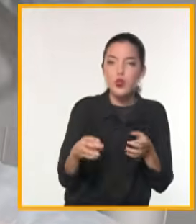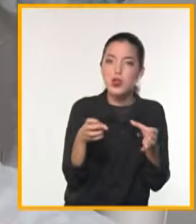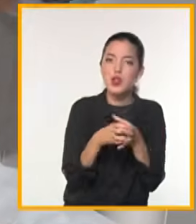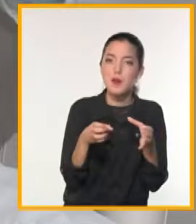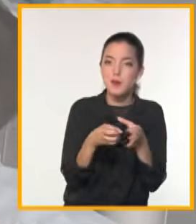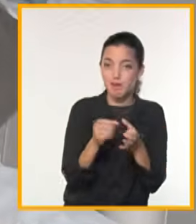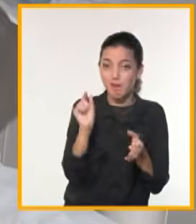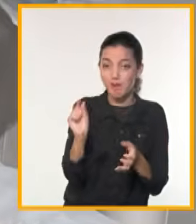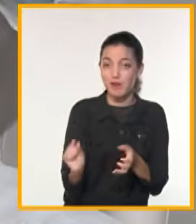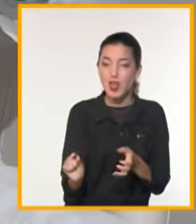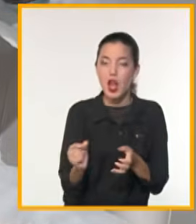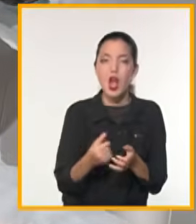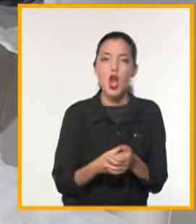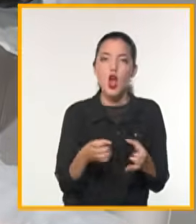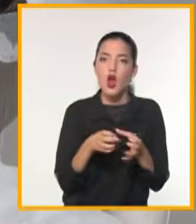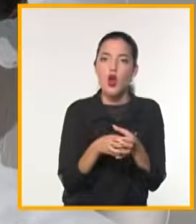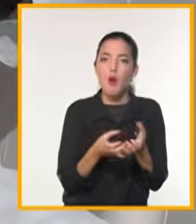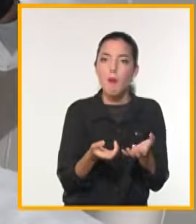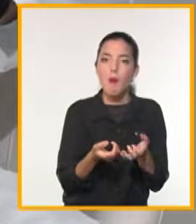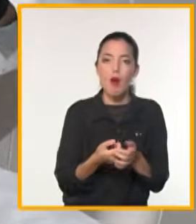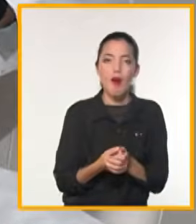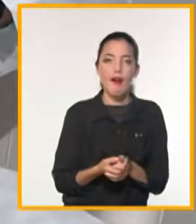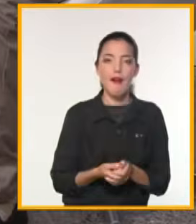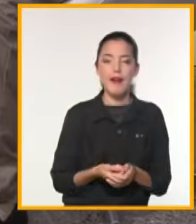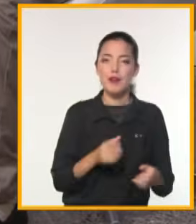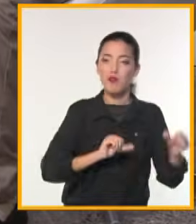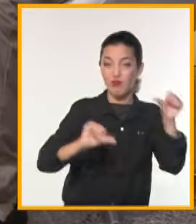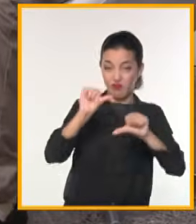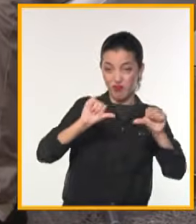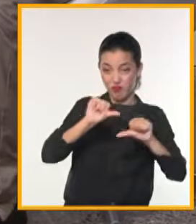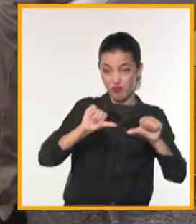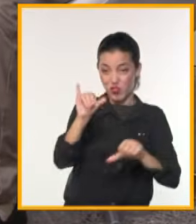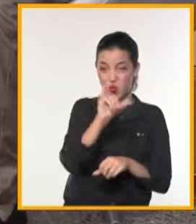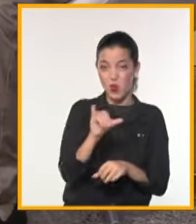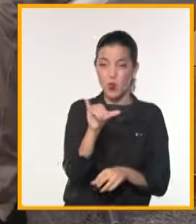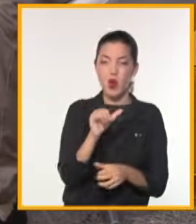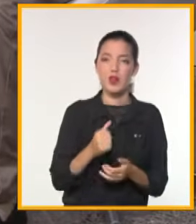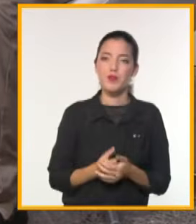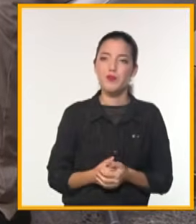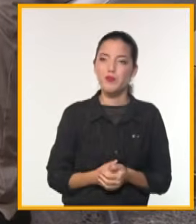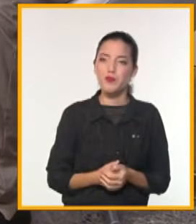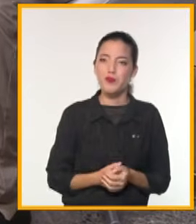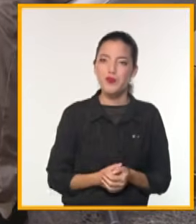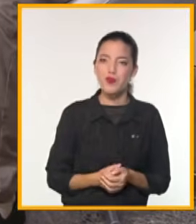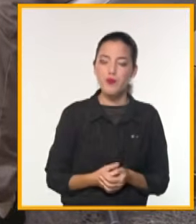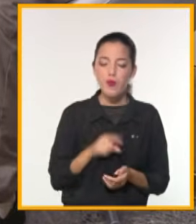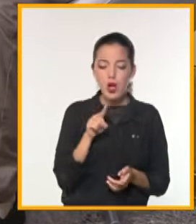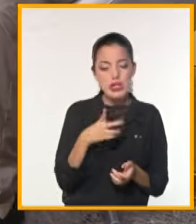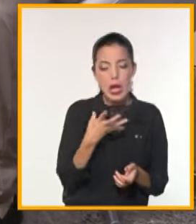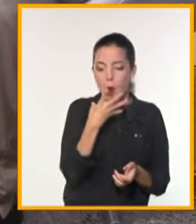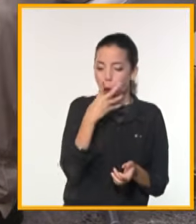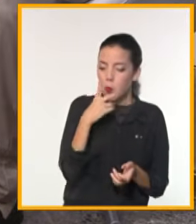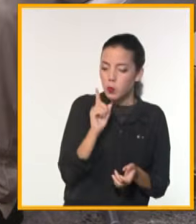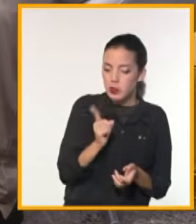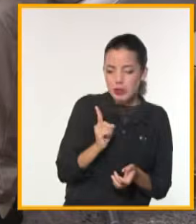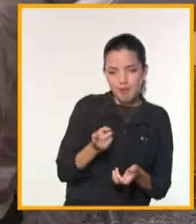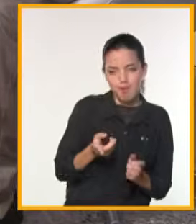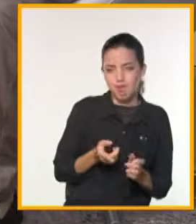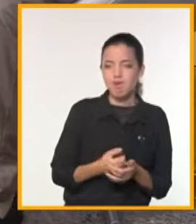física nuclear. Y él, como era mi amigo, me dijo, yo sé que a ti no te gusta eso, lo tuyo es la medicina.